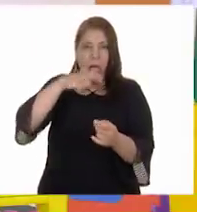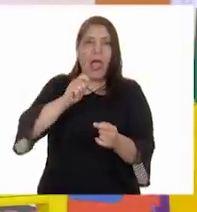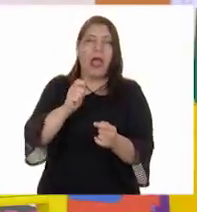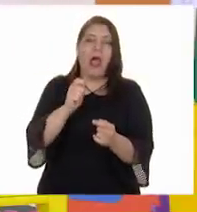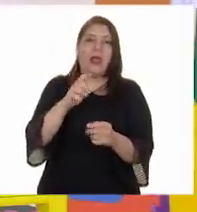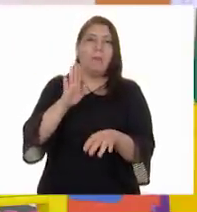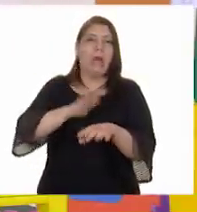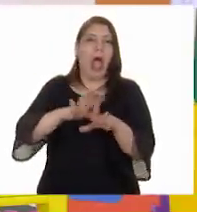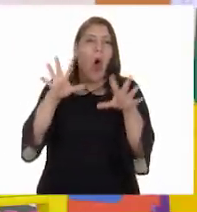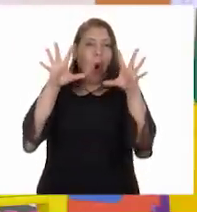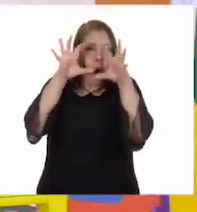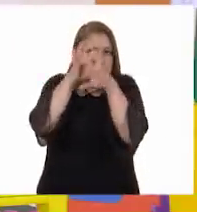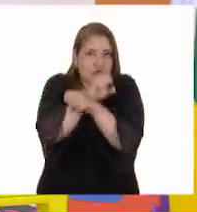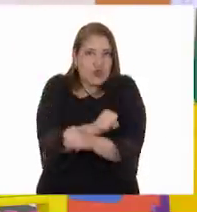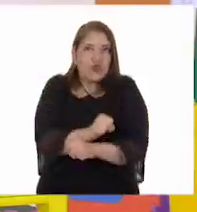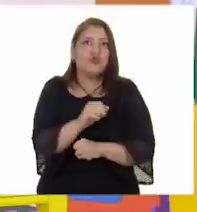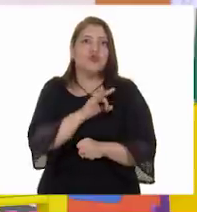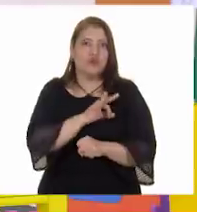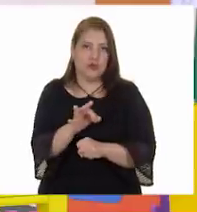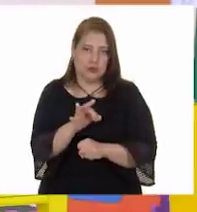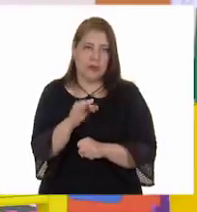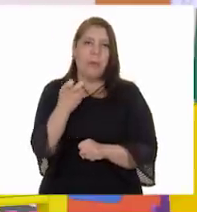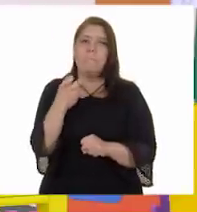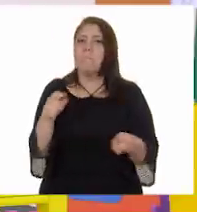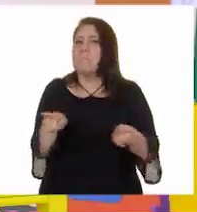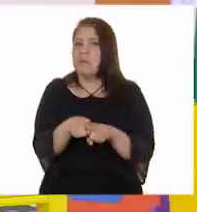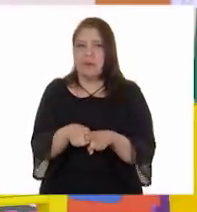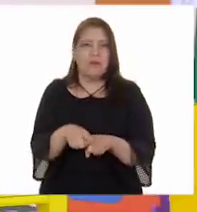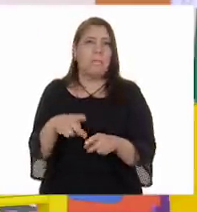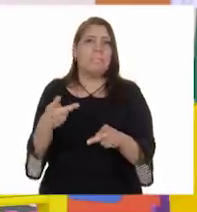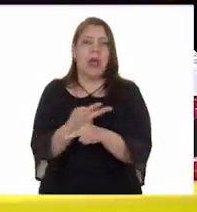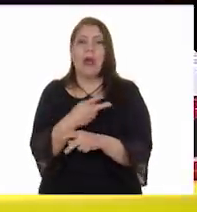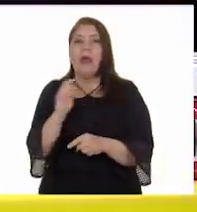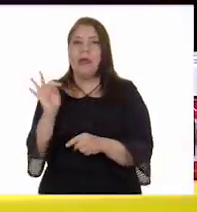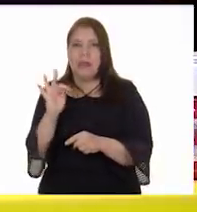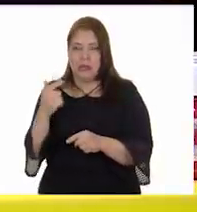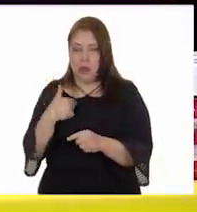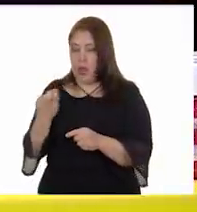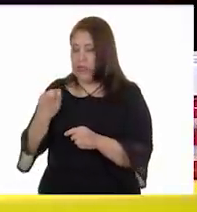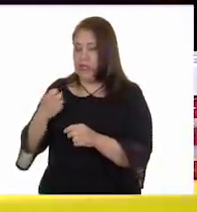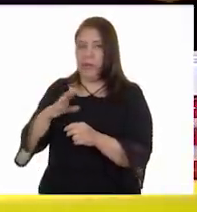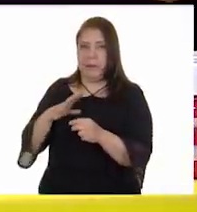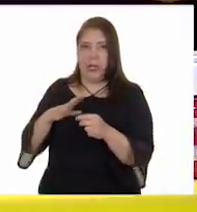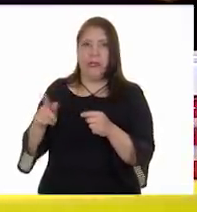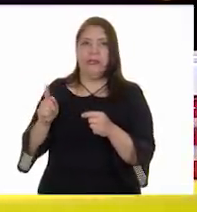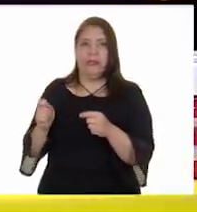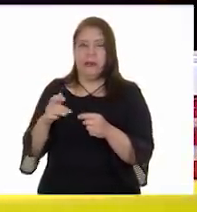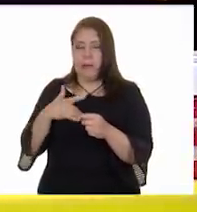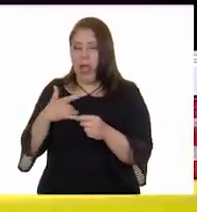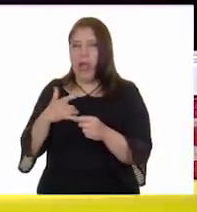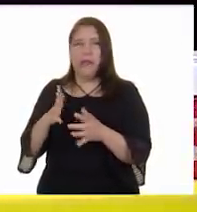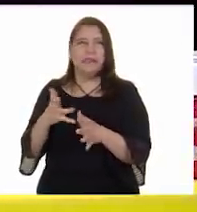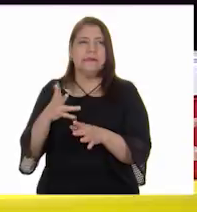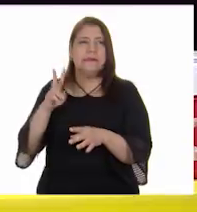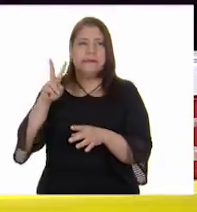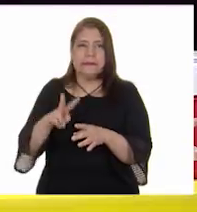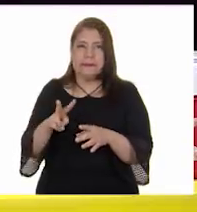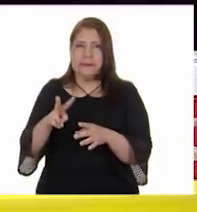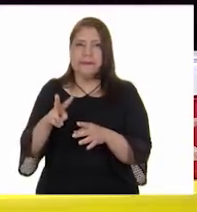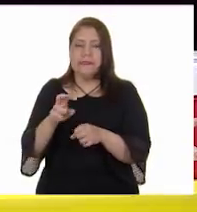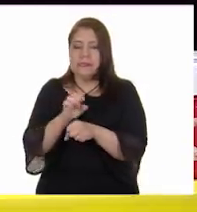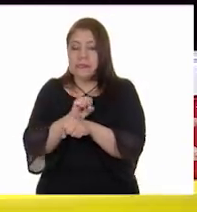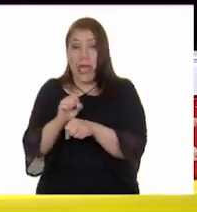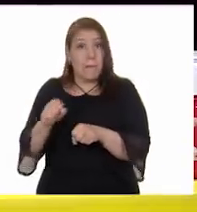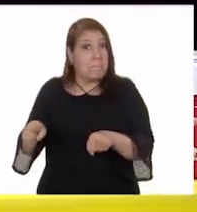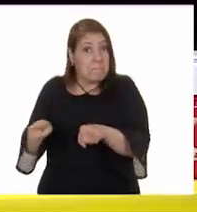más y más oscuro. Y lo mismo pasaría si yo utilizo esta mezcla que se ve muchísimo más clarita. Si se dan cuenta, estoy